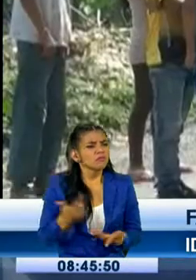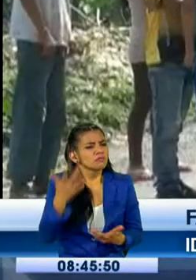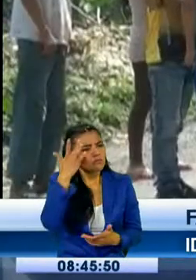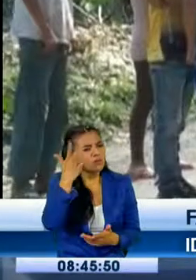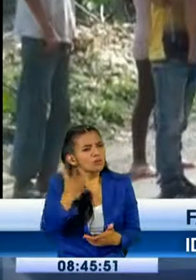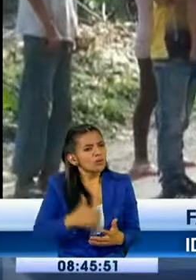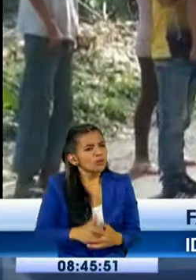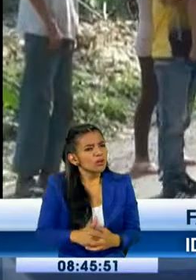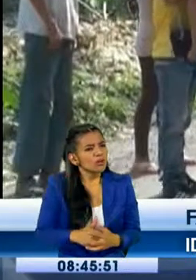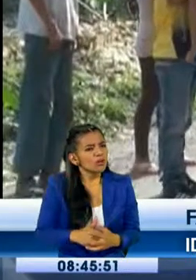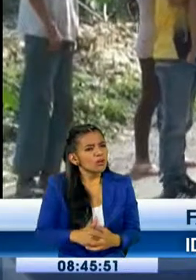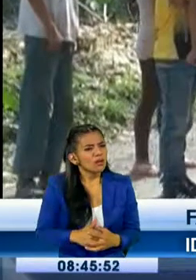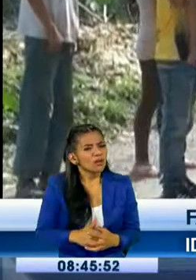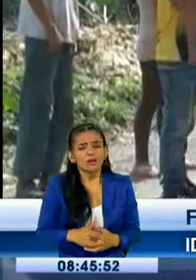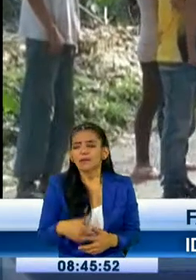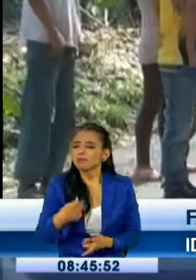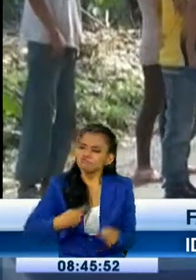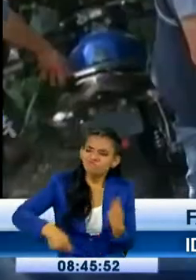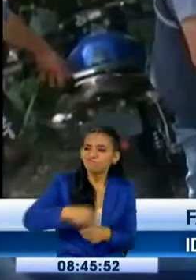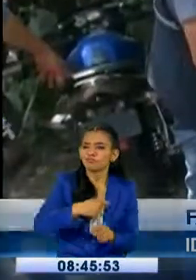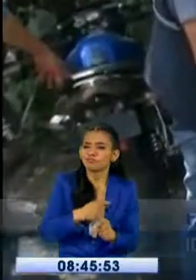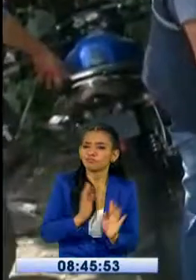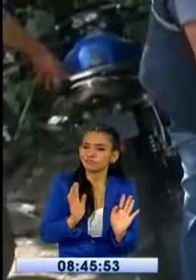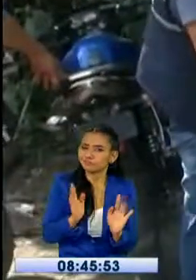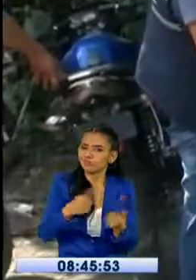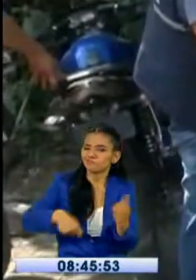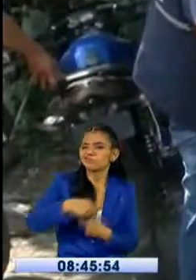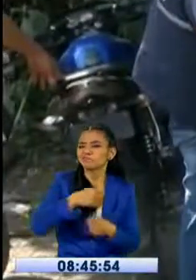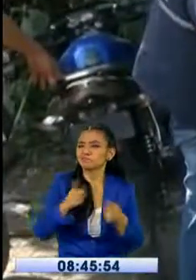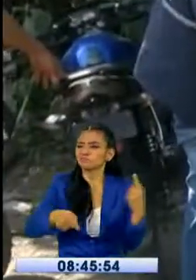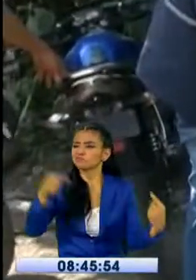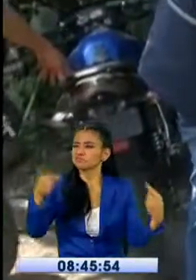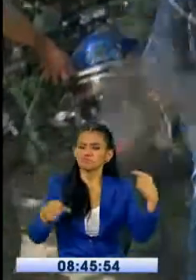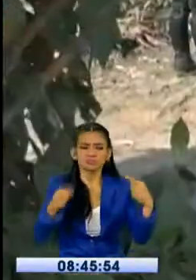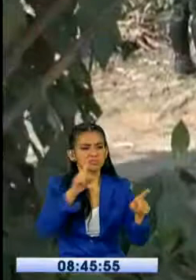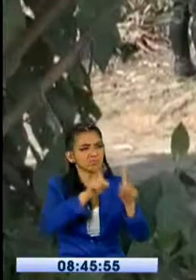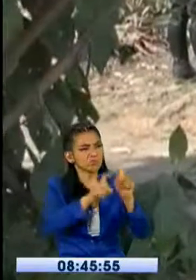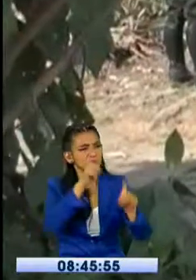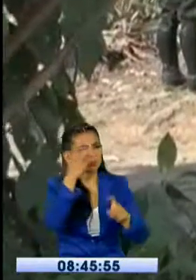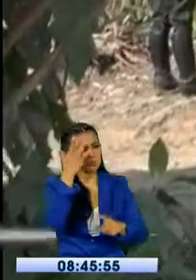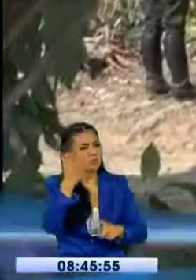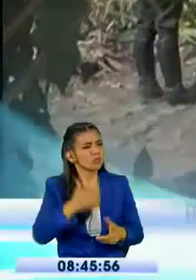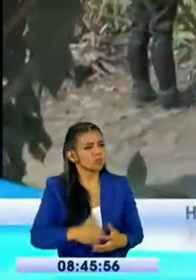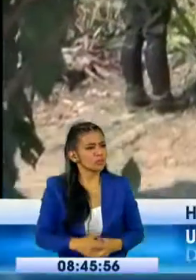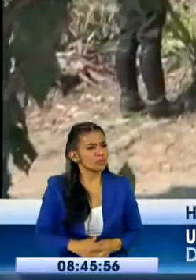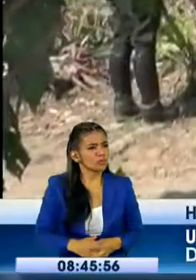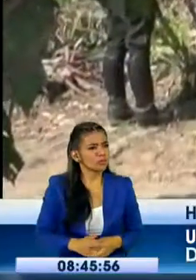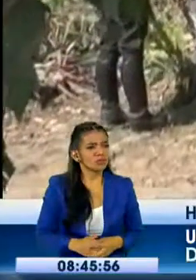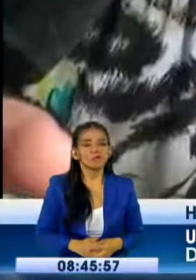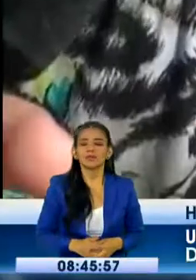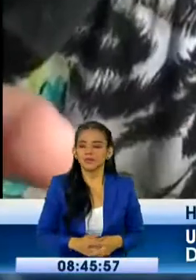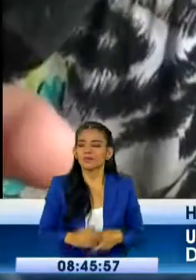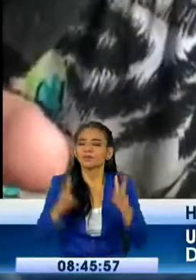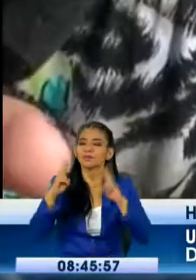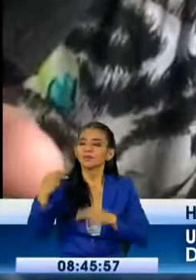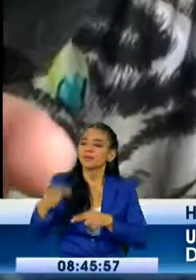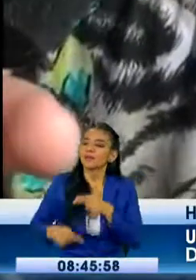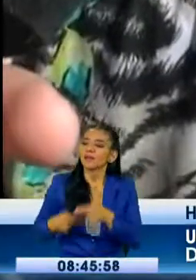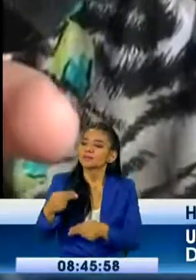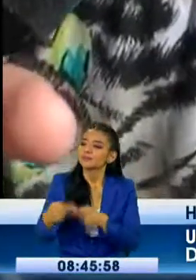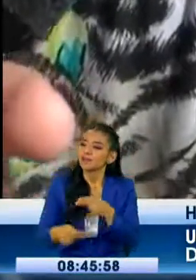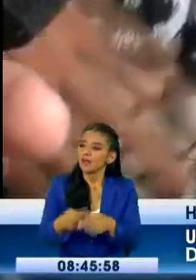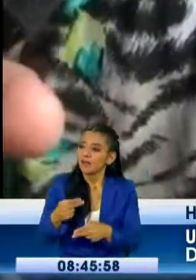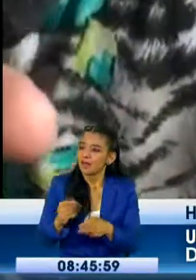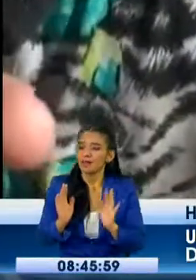El mismo tráfico. La venganza, pues se tienen venganza entre ellos, ¿no? ¿Pero por qué? es por las herencias de las tierras que